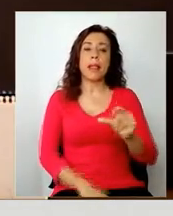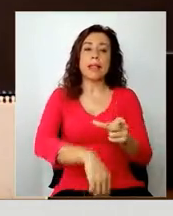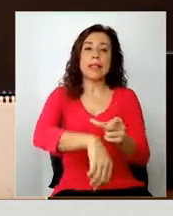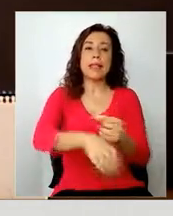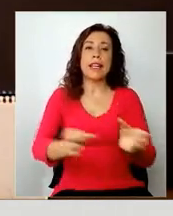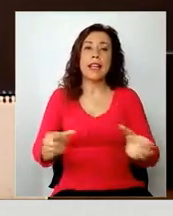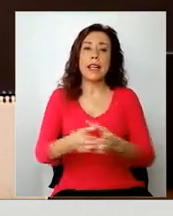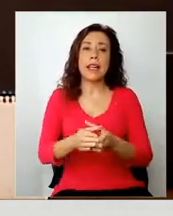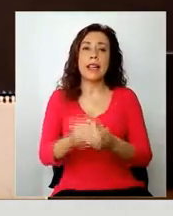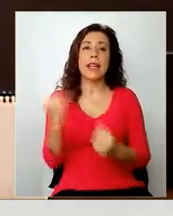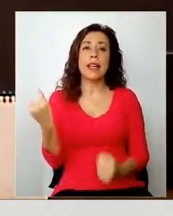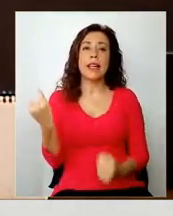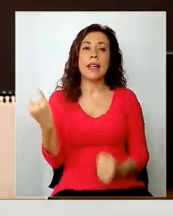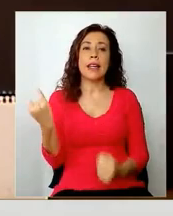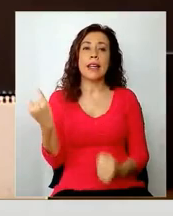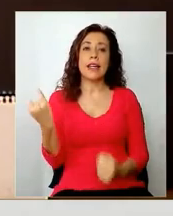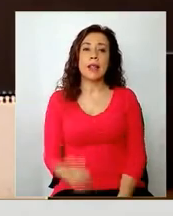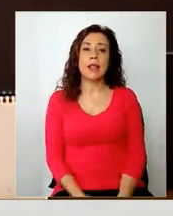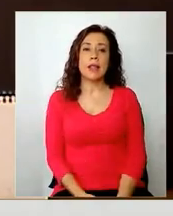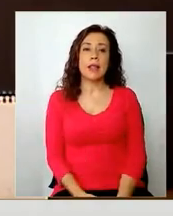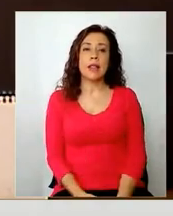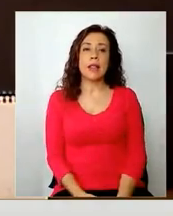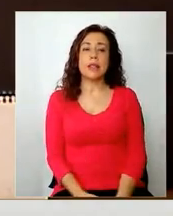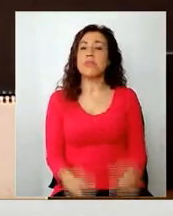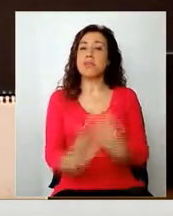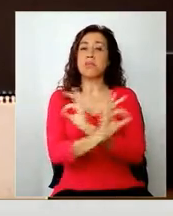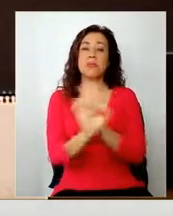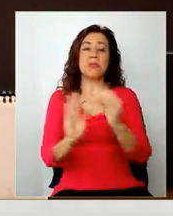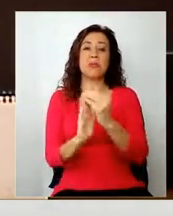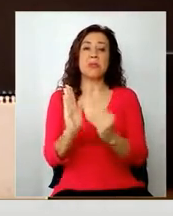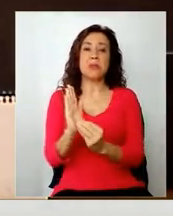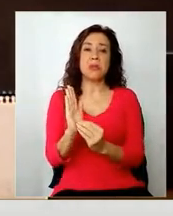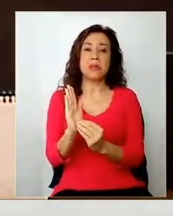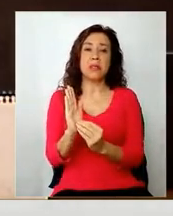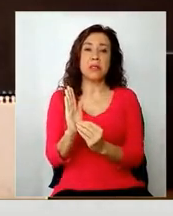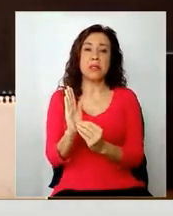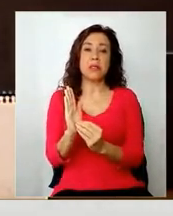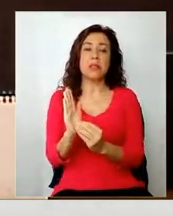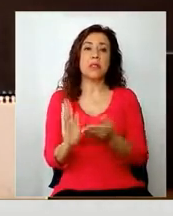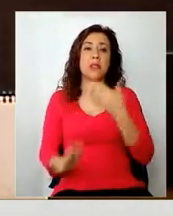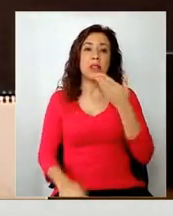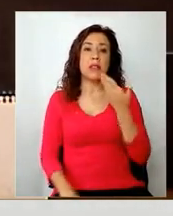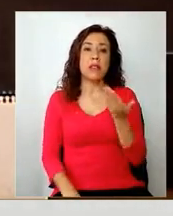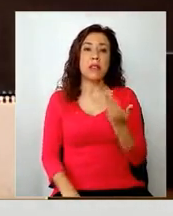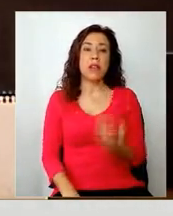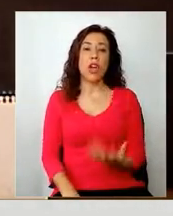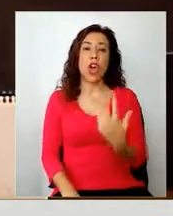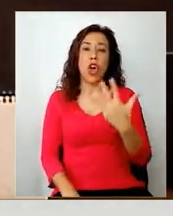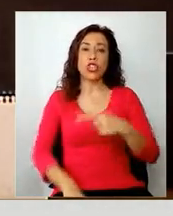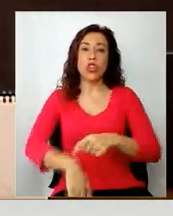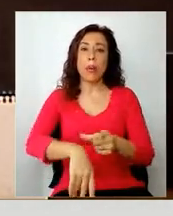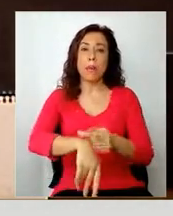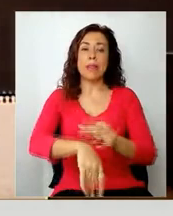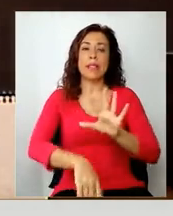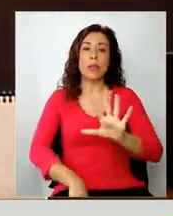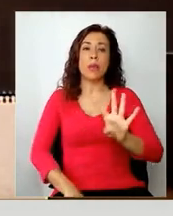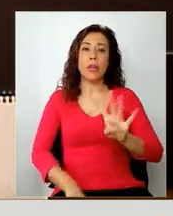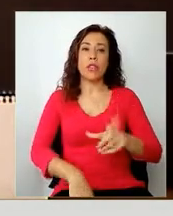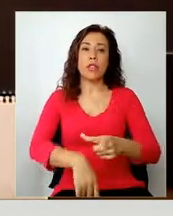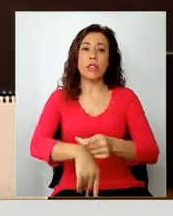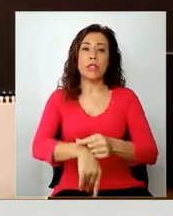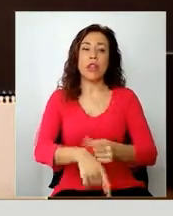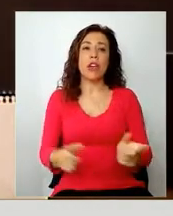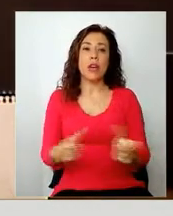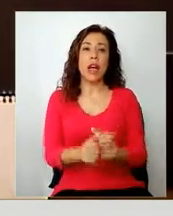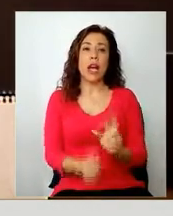independientes no hay inscritos a continuación corresponde el uso de la palabra hasta por ocho minutos 54 segundos al comité de renovación